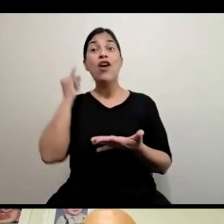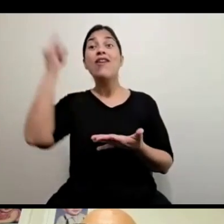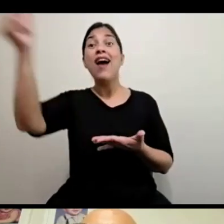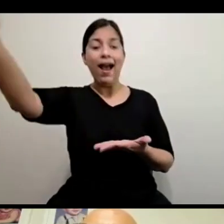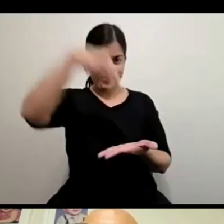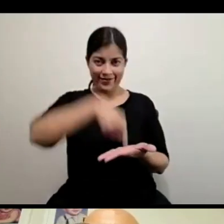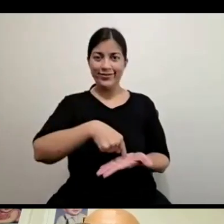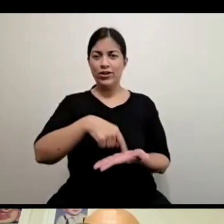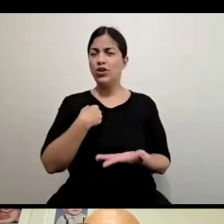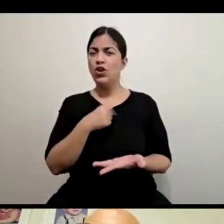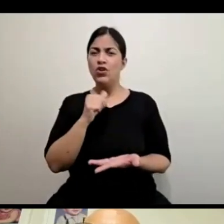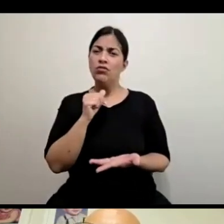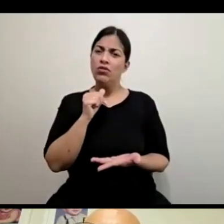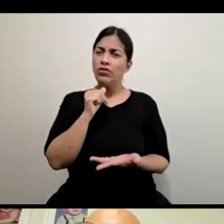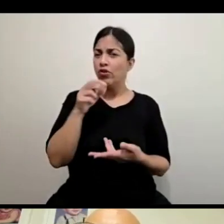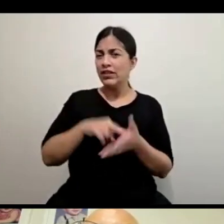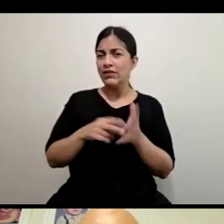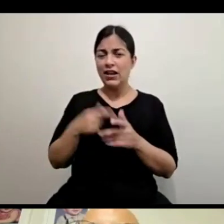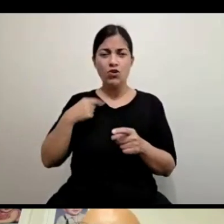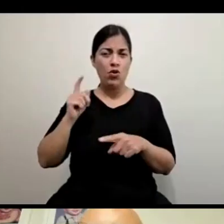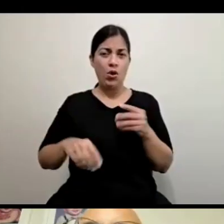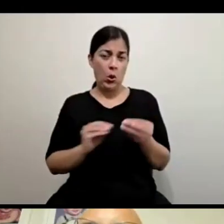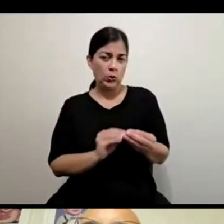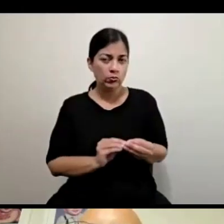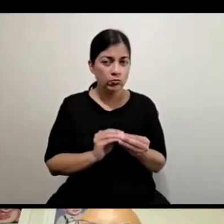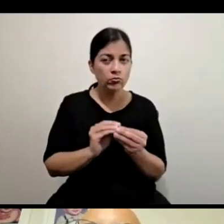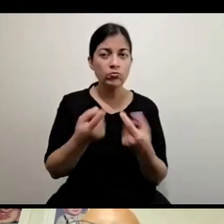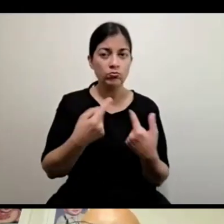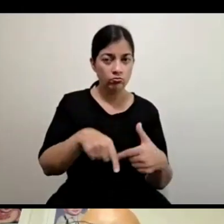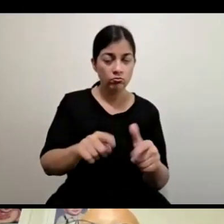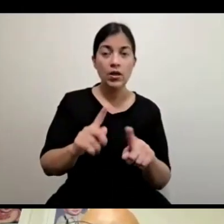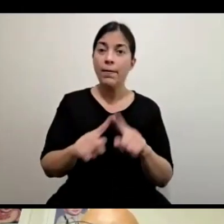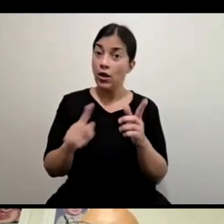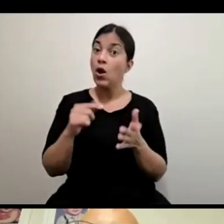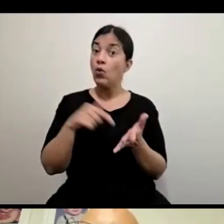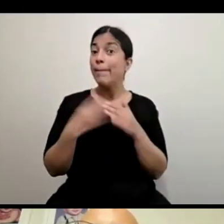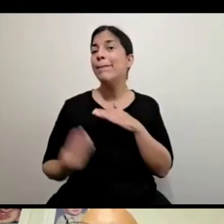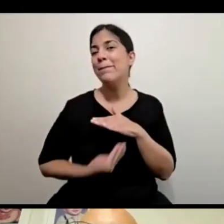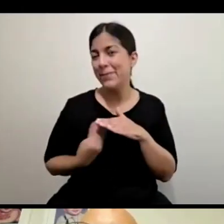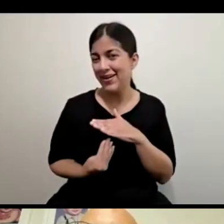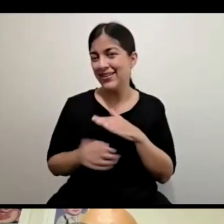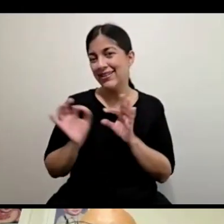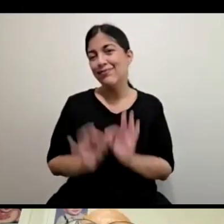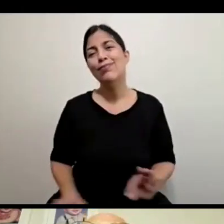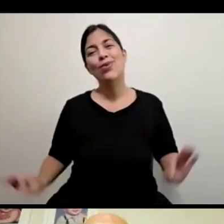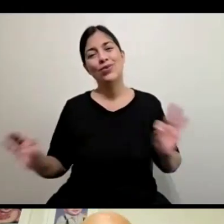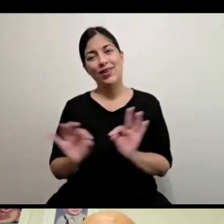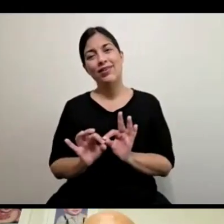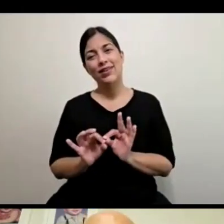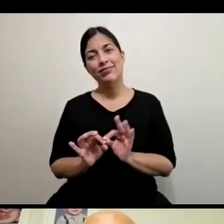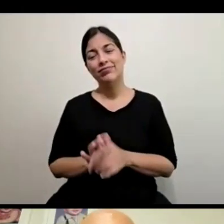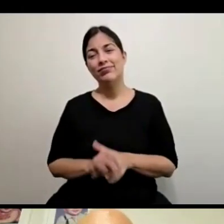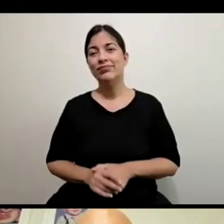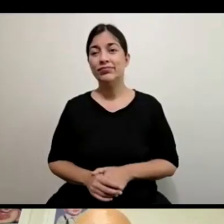en el camino, no estoy diciendo que esto es una camisa de fuerza, pero es un punto de partida que es importante. Pero lo que pasa es que